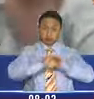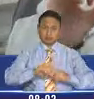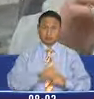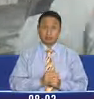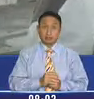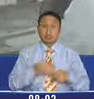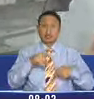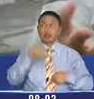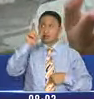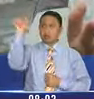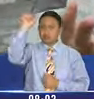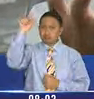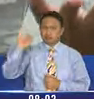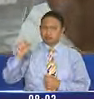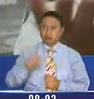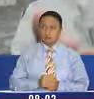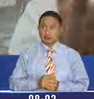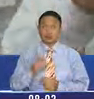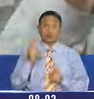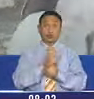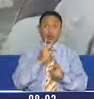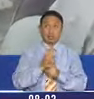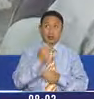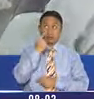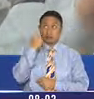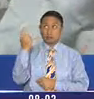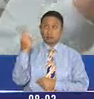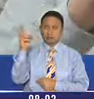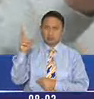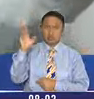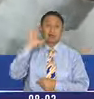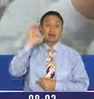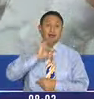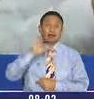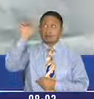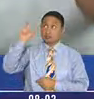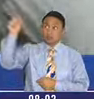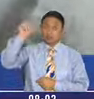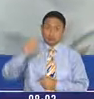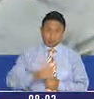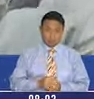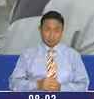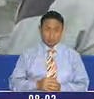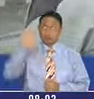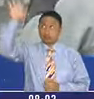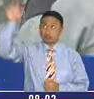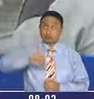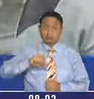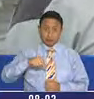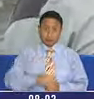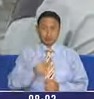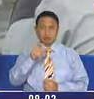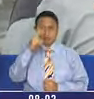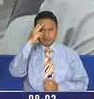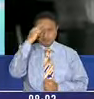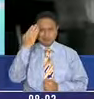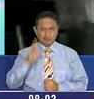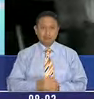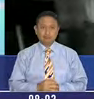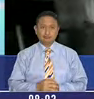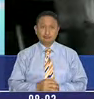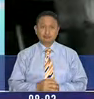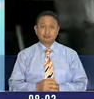también las paredes. Entonces creo que hay que alertar a la ciudadanía que si ve esas manchas que son de color café, como con fanguito, que hay que sacarlas porque de esa manera los ladrones marcan las casas.